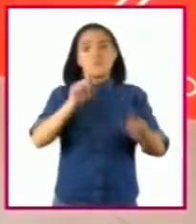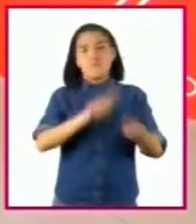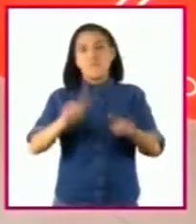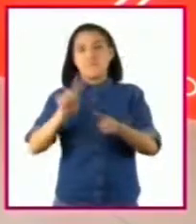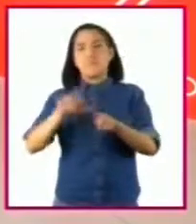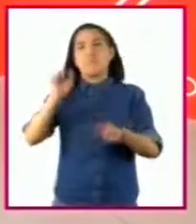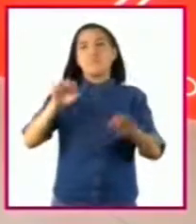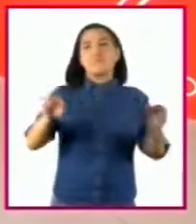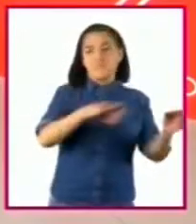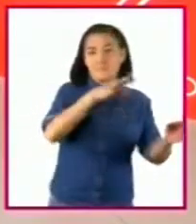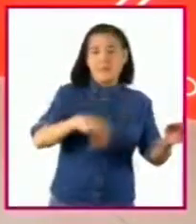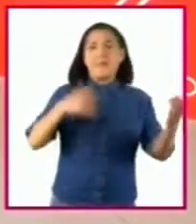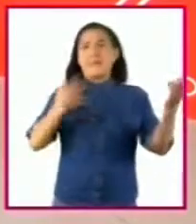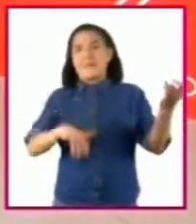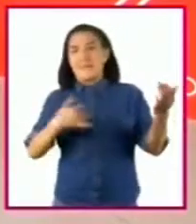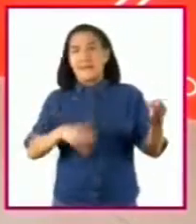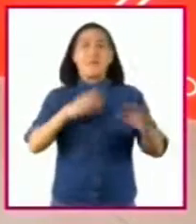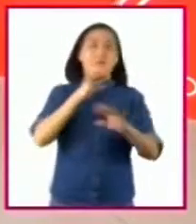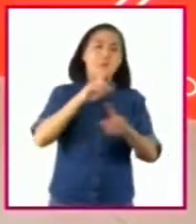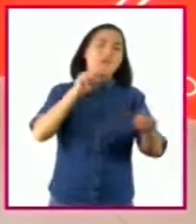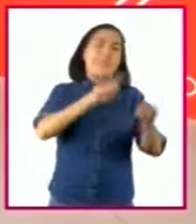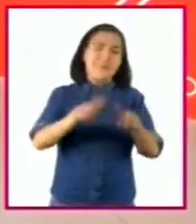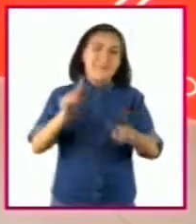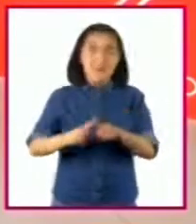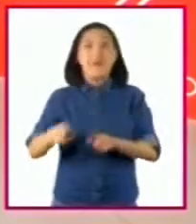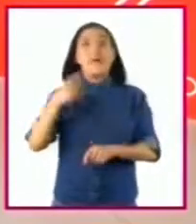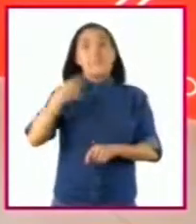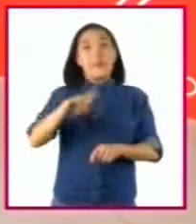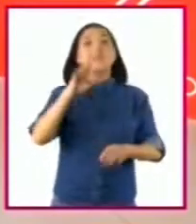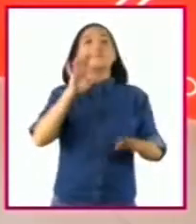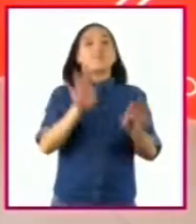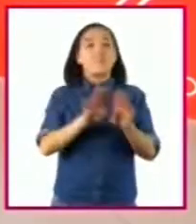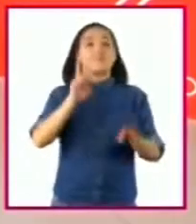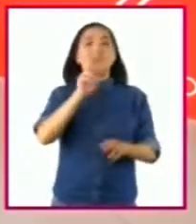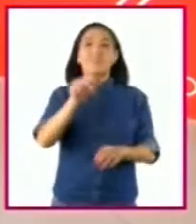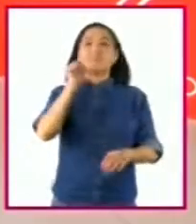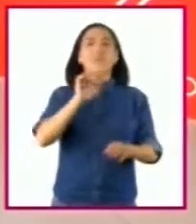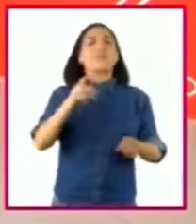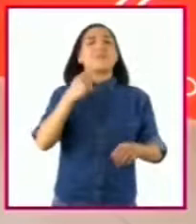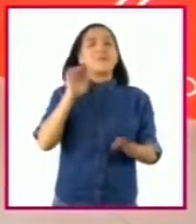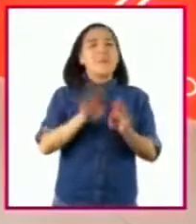musicales. Pero sin duda, siempre la puedes tararear.